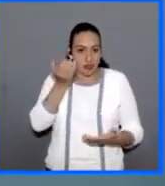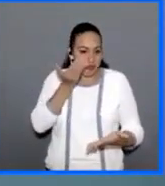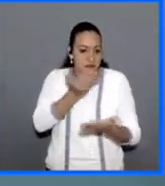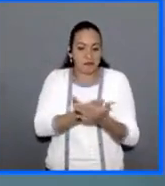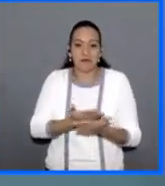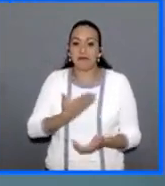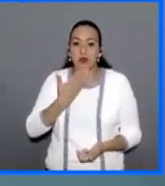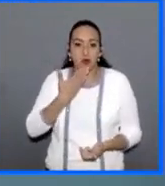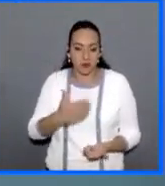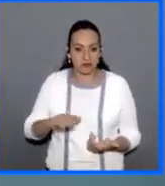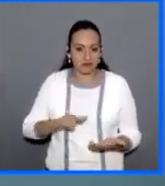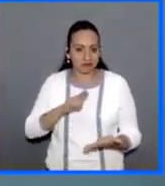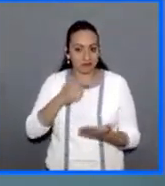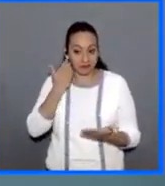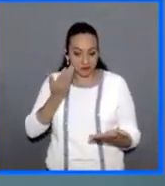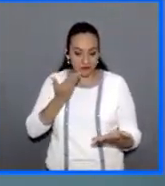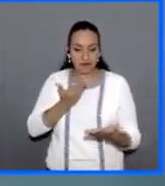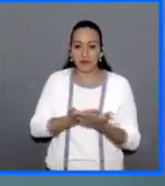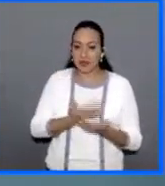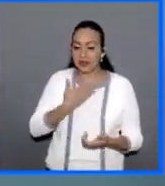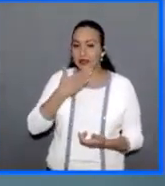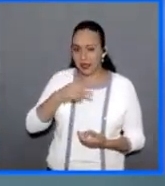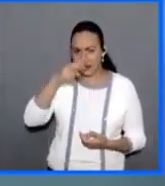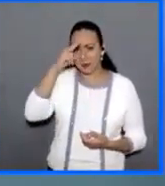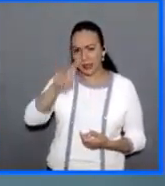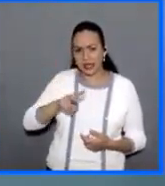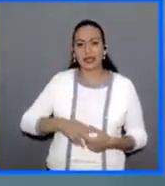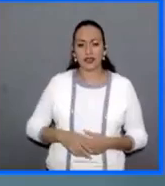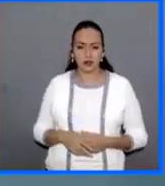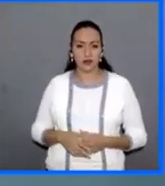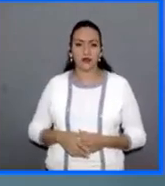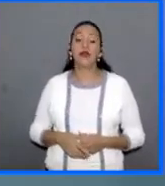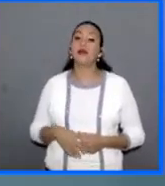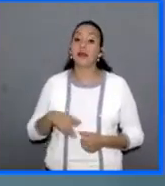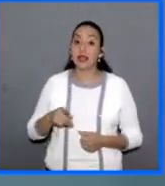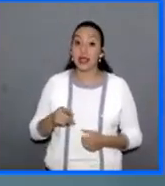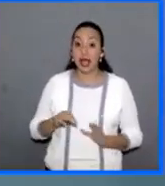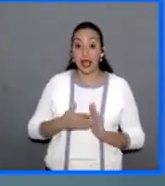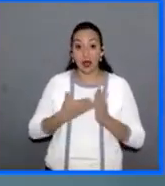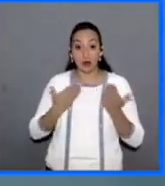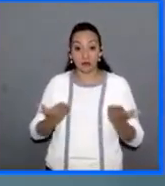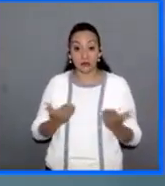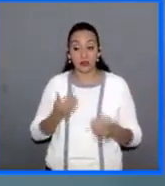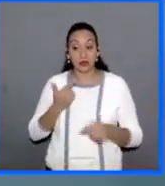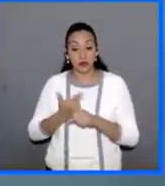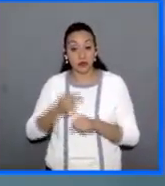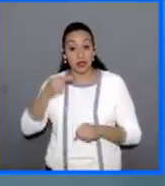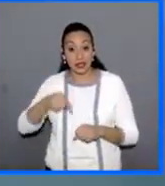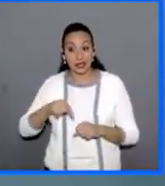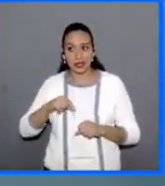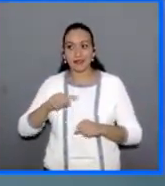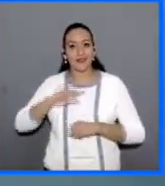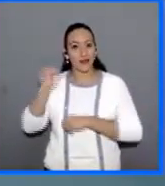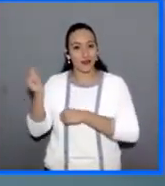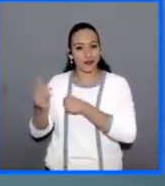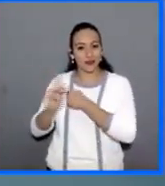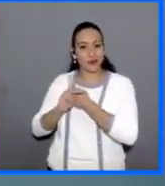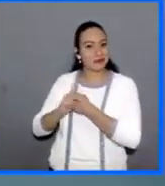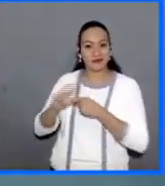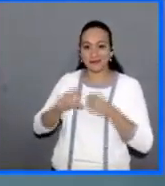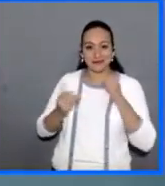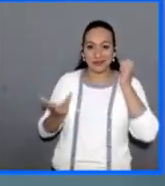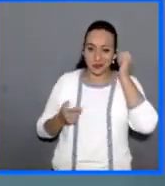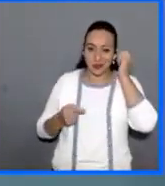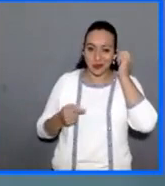solamente en nuestro país, sino también a nivel mundial. Somos pioneros en consagrar el derecho a